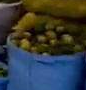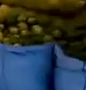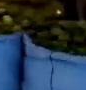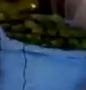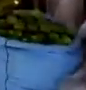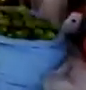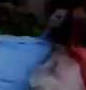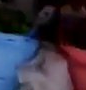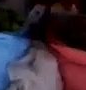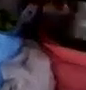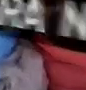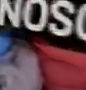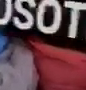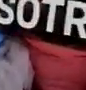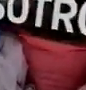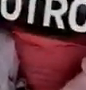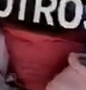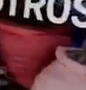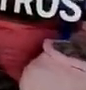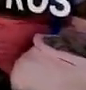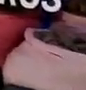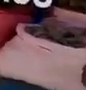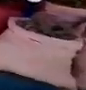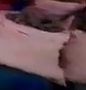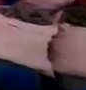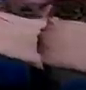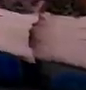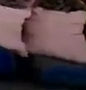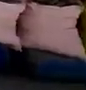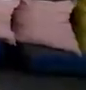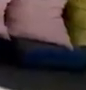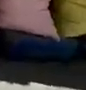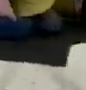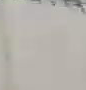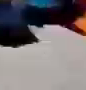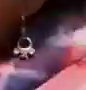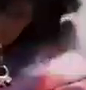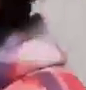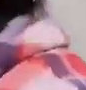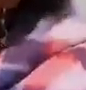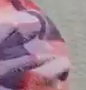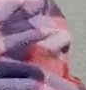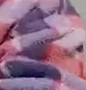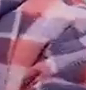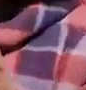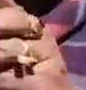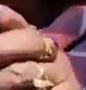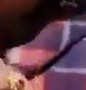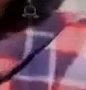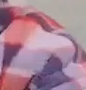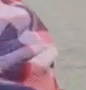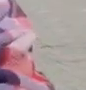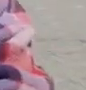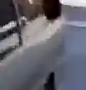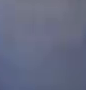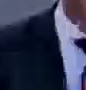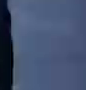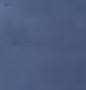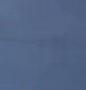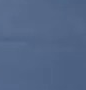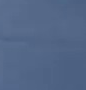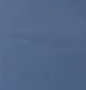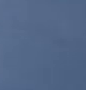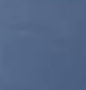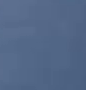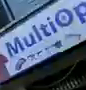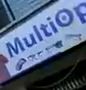Lo que ocurre en las calles, en tu barrio y lo que te ocurre a ti es importante para nosotros. Están obstruyendo el paso.